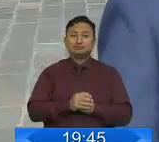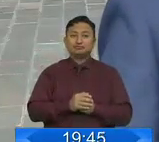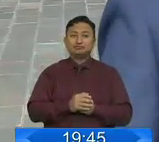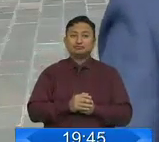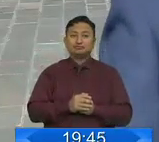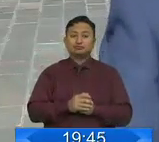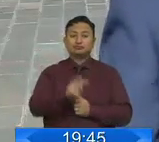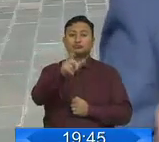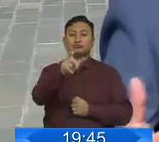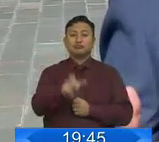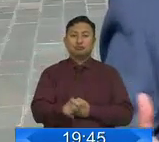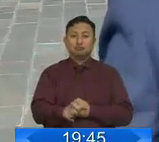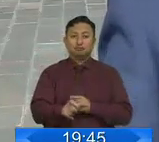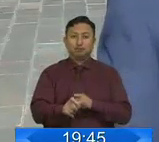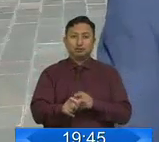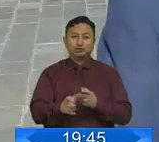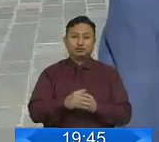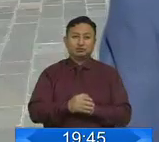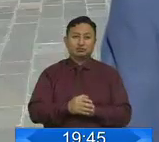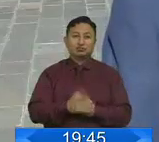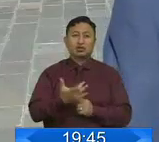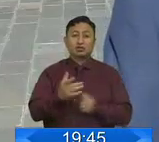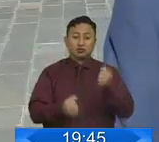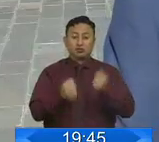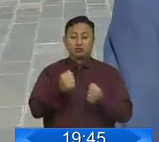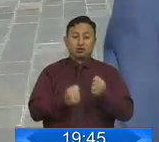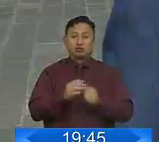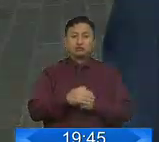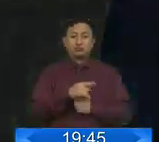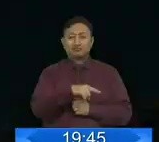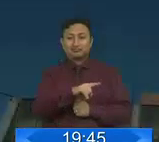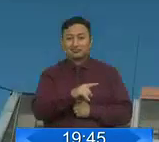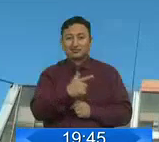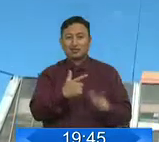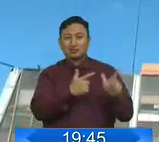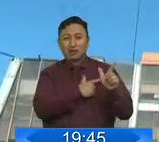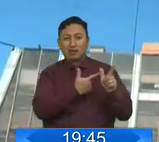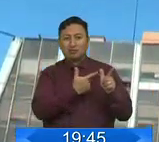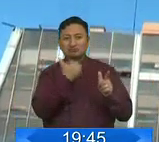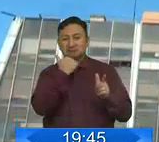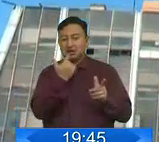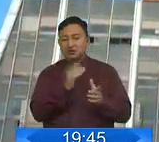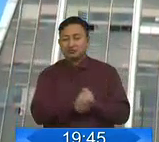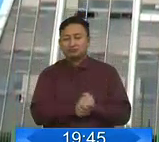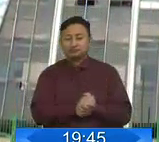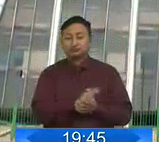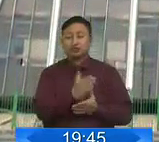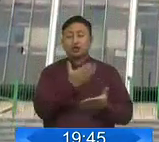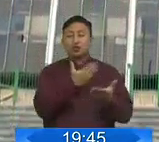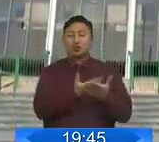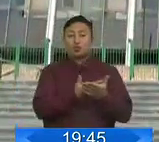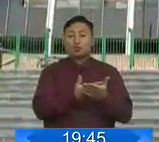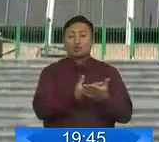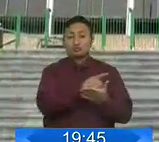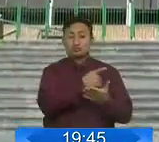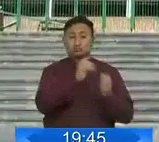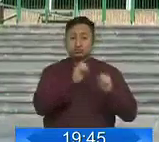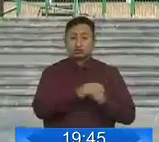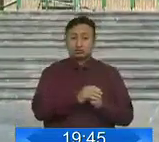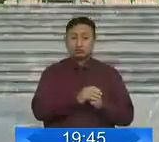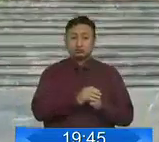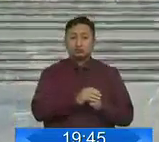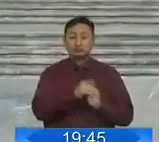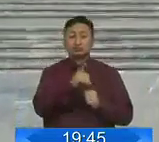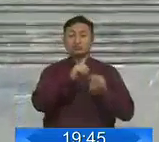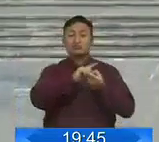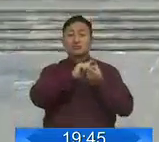que hay vehículos que están transportando armas. Propuestas de campaña que de llegar a concretarse darían un nuevo rostro